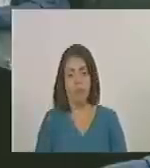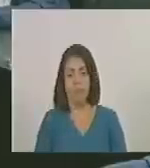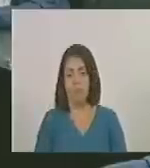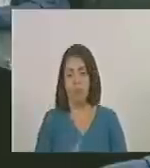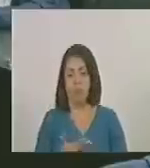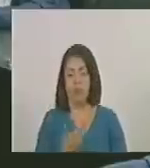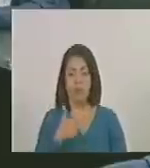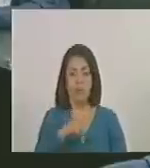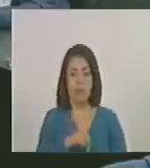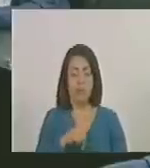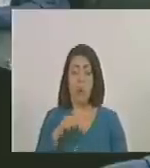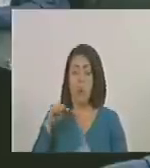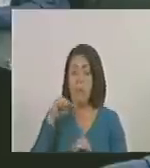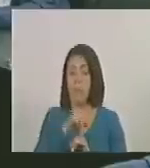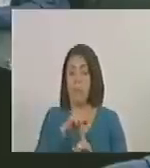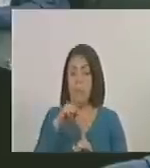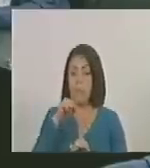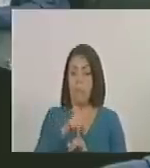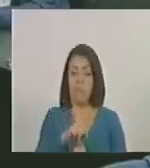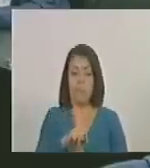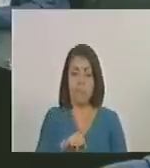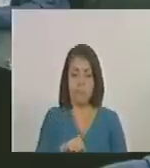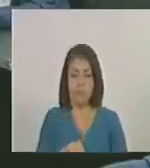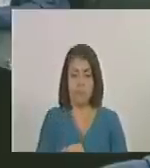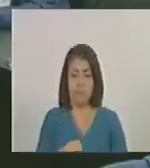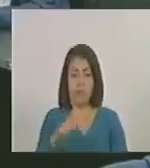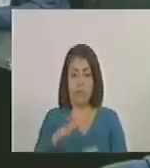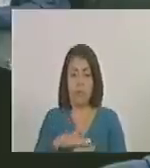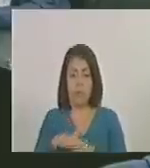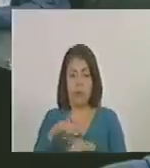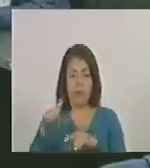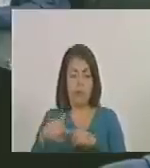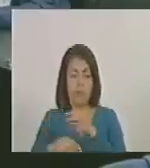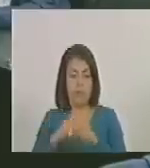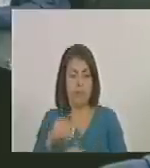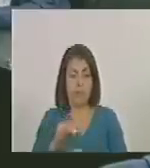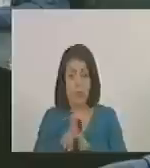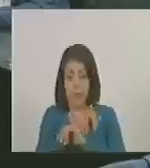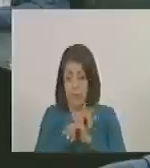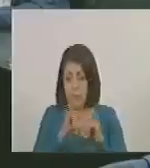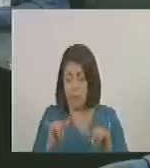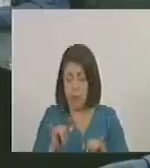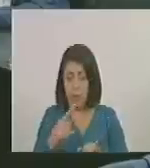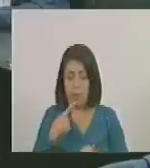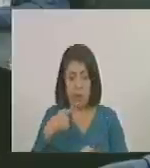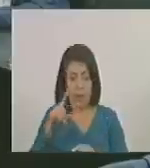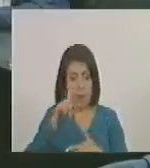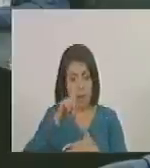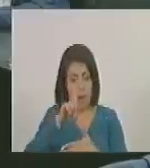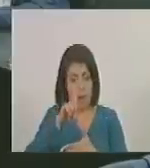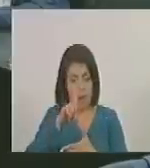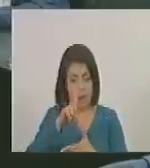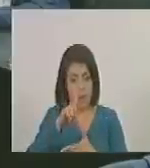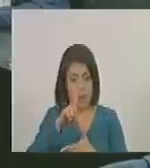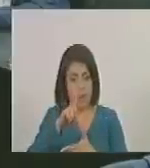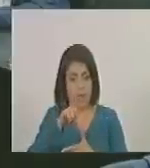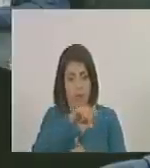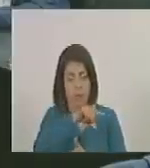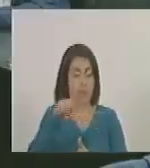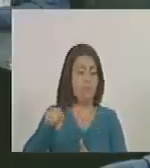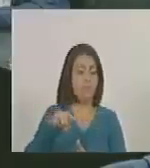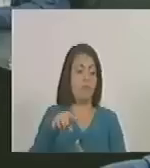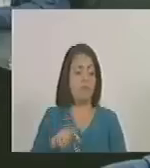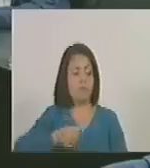porque nos va a tocar pelear. Lo que está pasando, y con esto concluyo, en la América Latina es